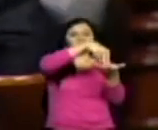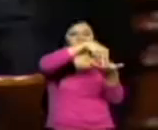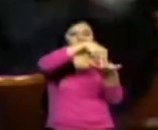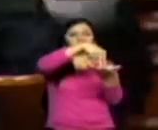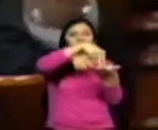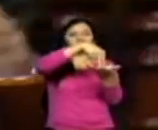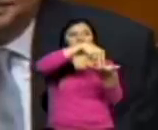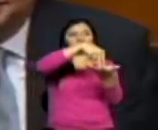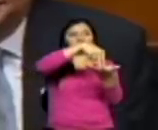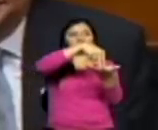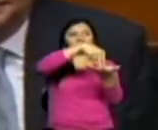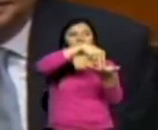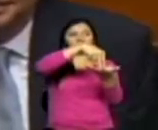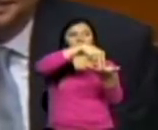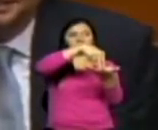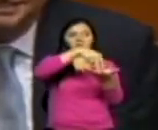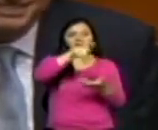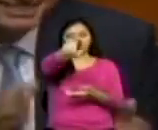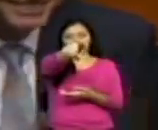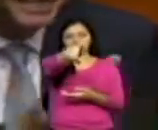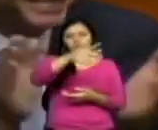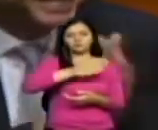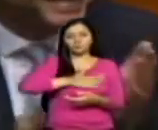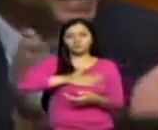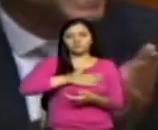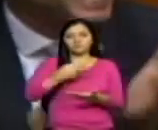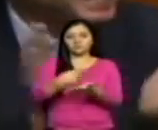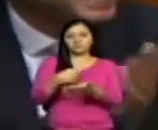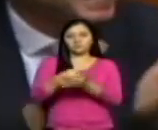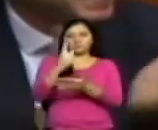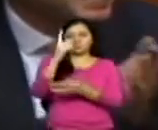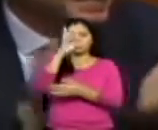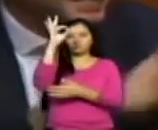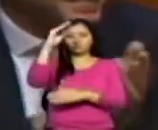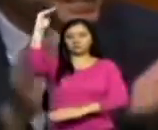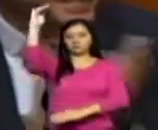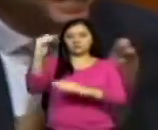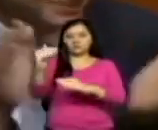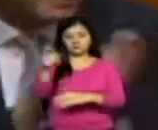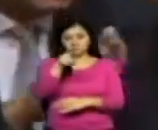y se trague ese 1% que vamos a bajar.